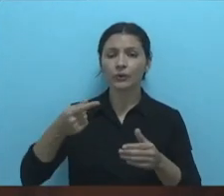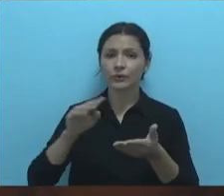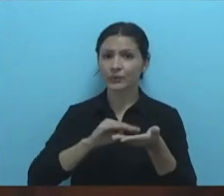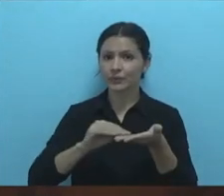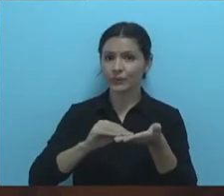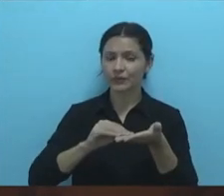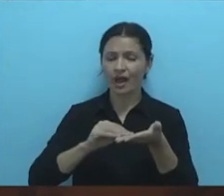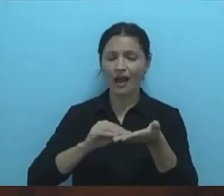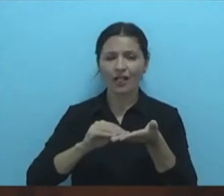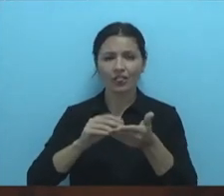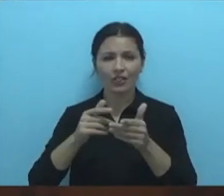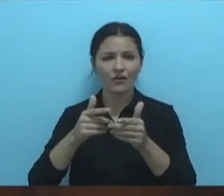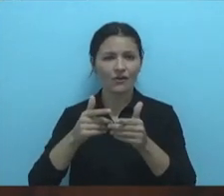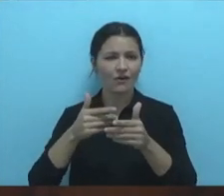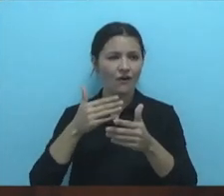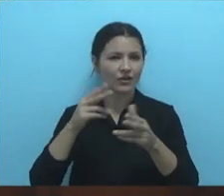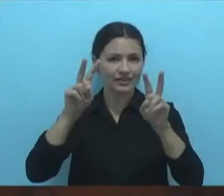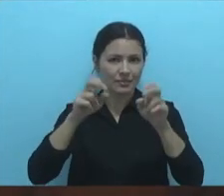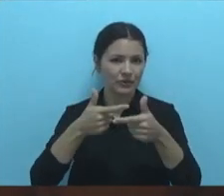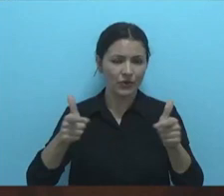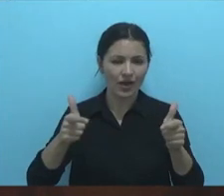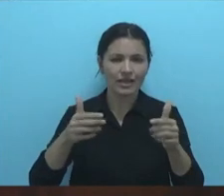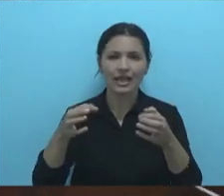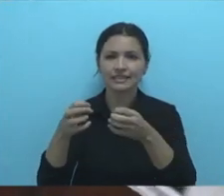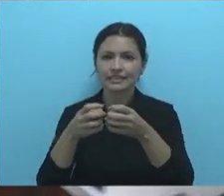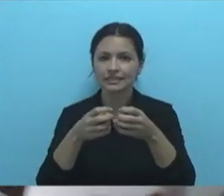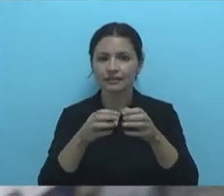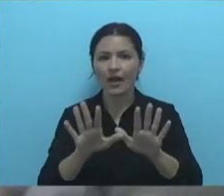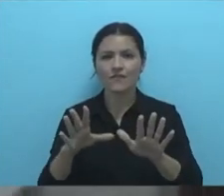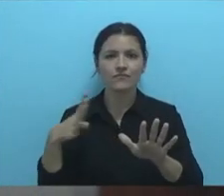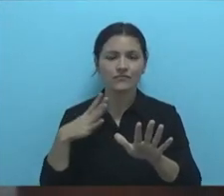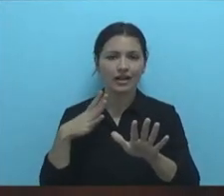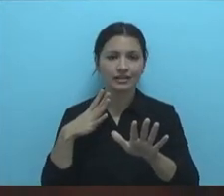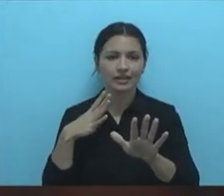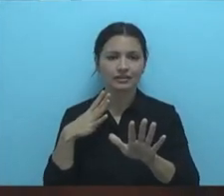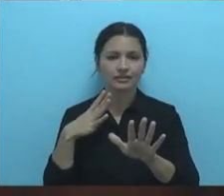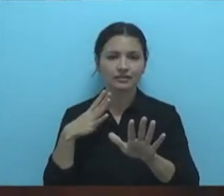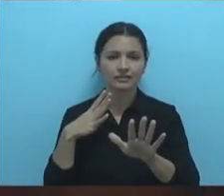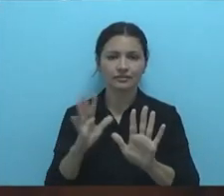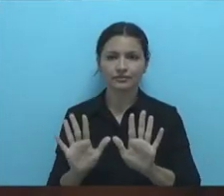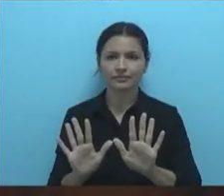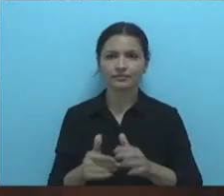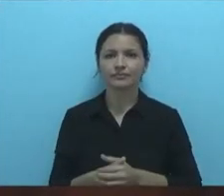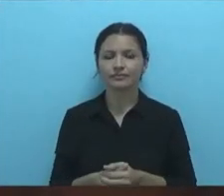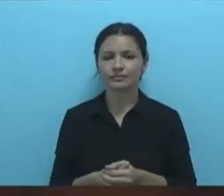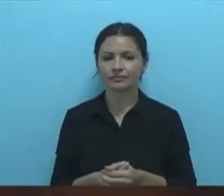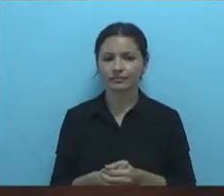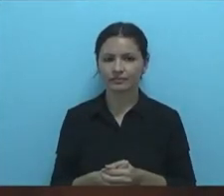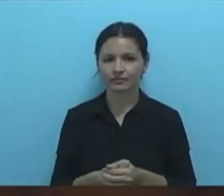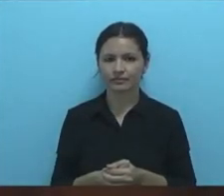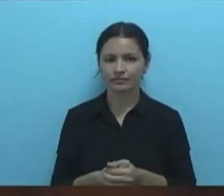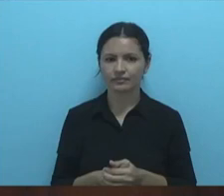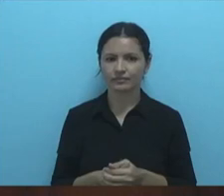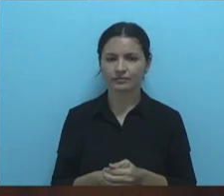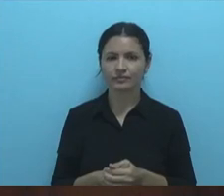más asuntos que tratar solo me resta decirles Ah diputado del fraden no nos va a hablar de belgrano